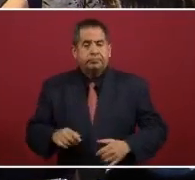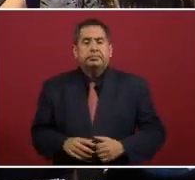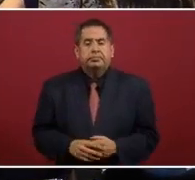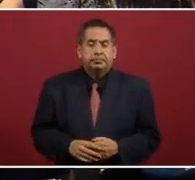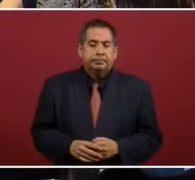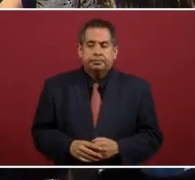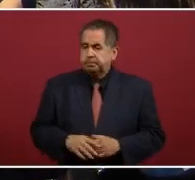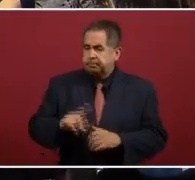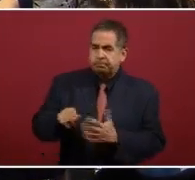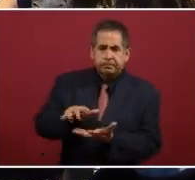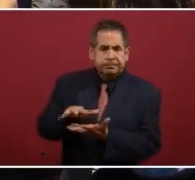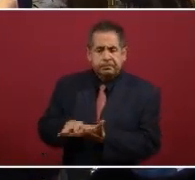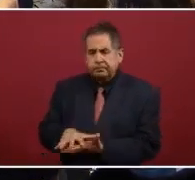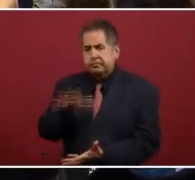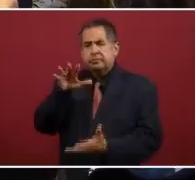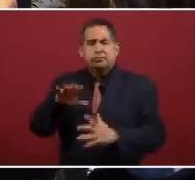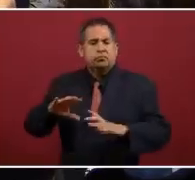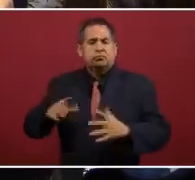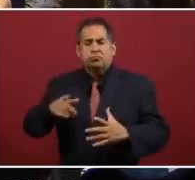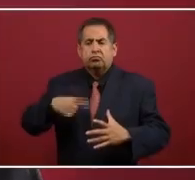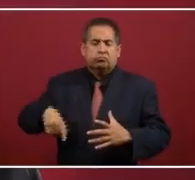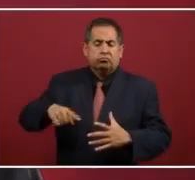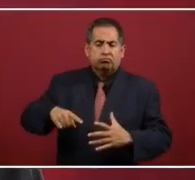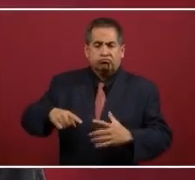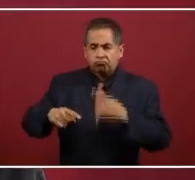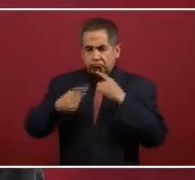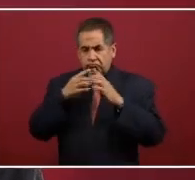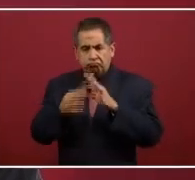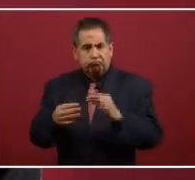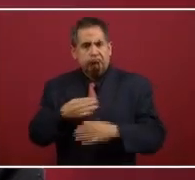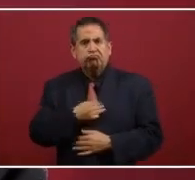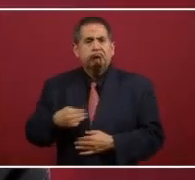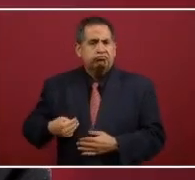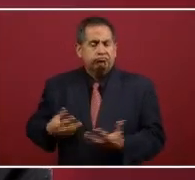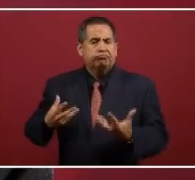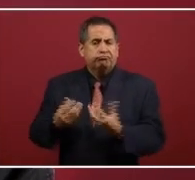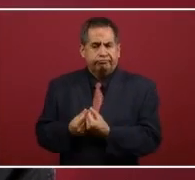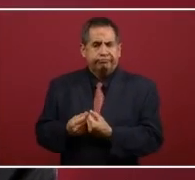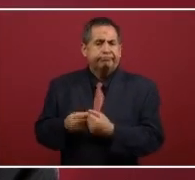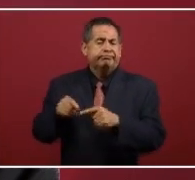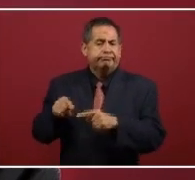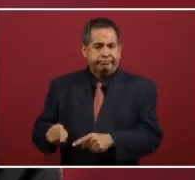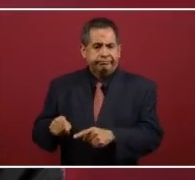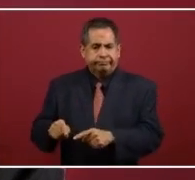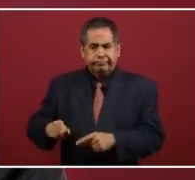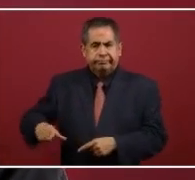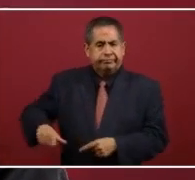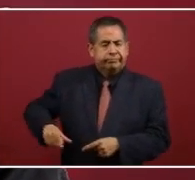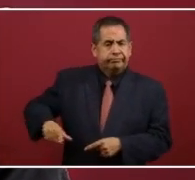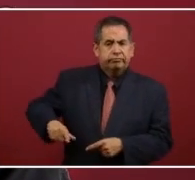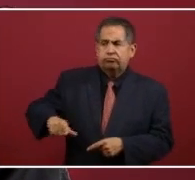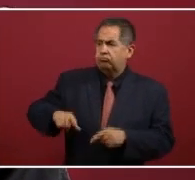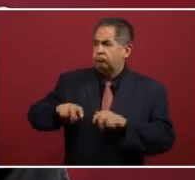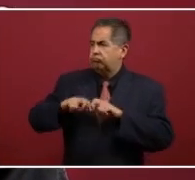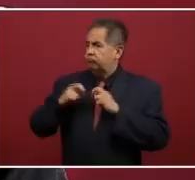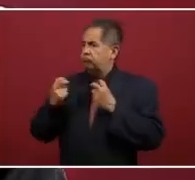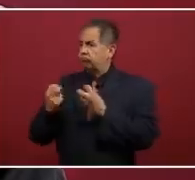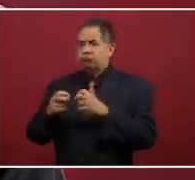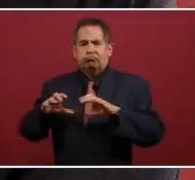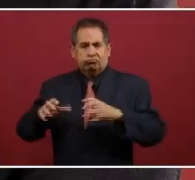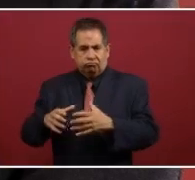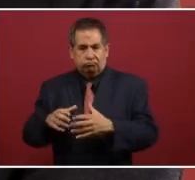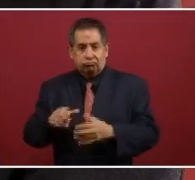la mayoría de los integrantes del gabinete